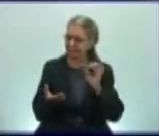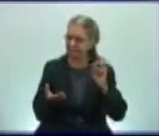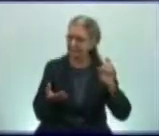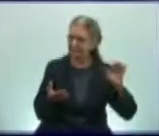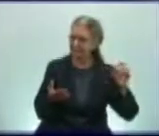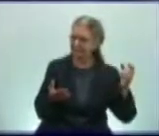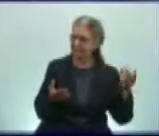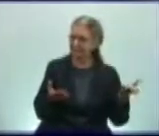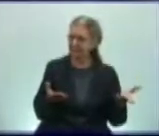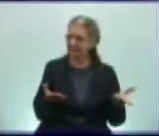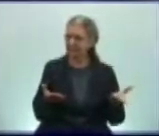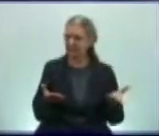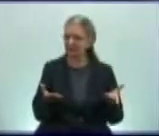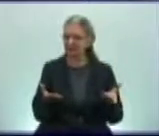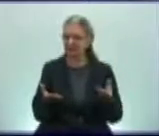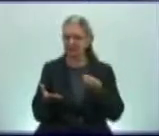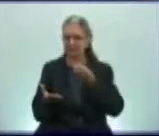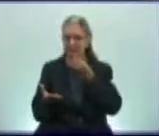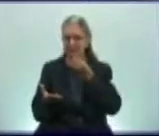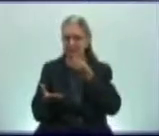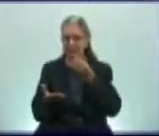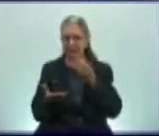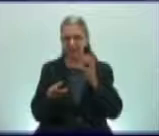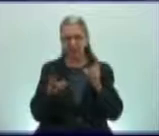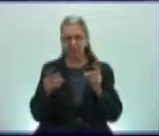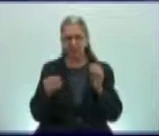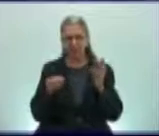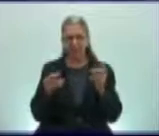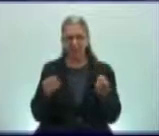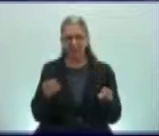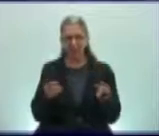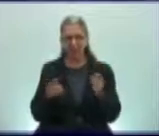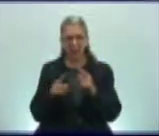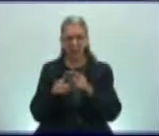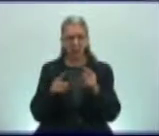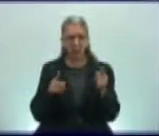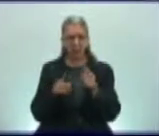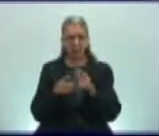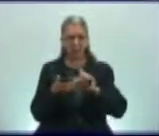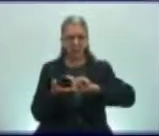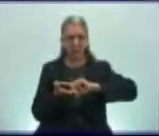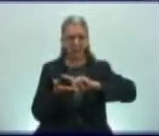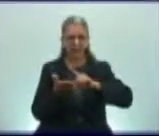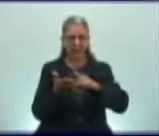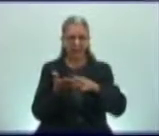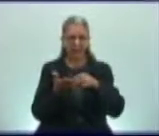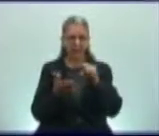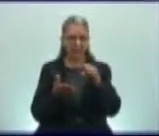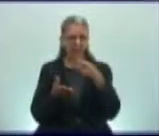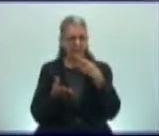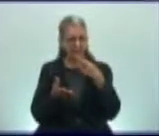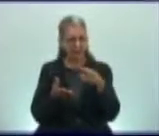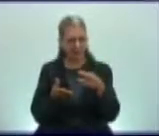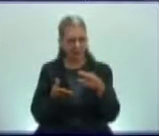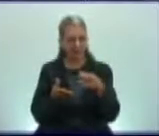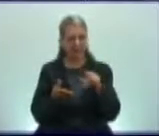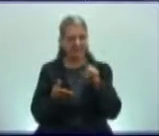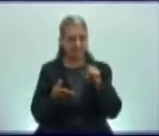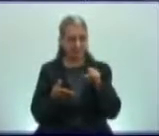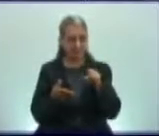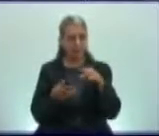expresión matemática que le permite calcular la longitud del arco para darle respuesta? Si lo